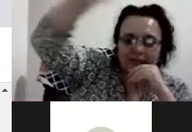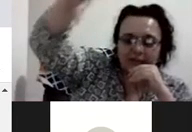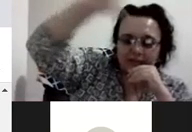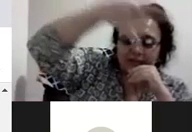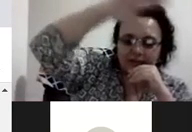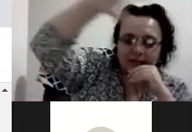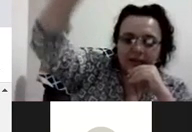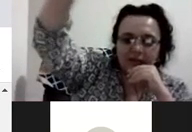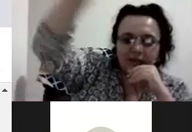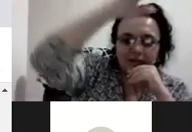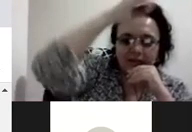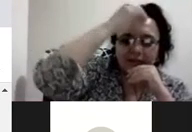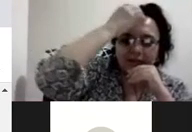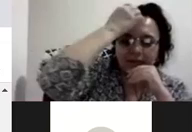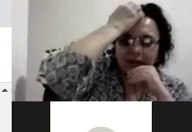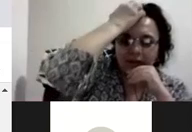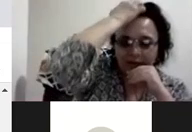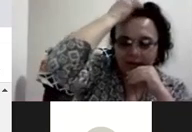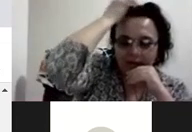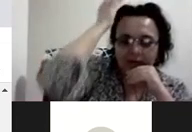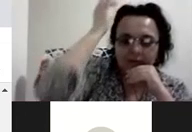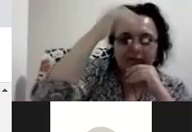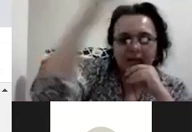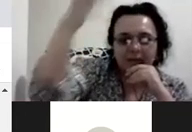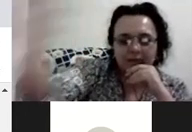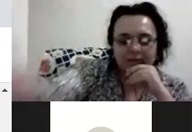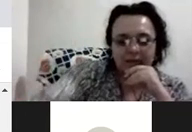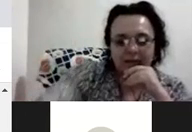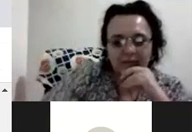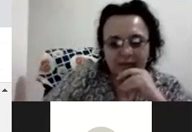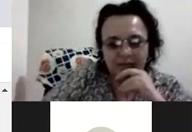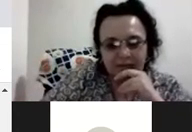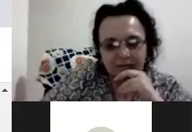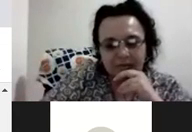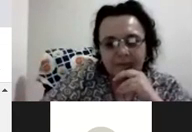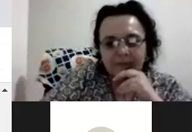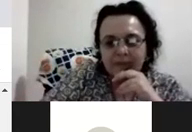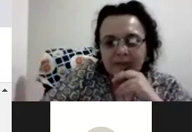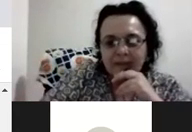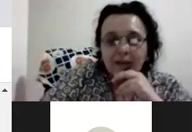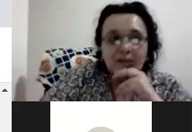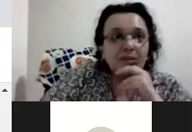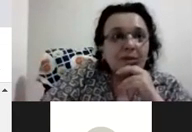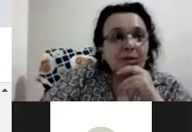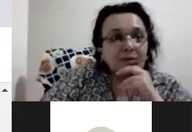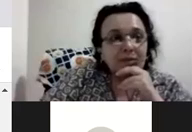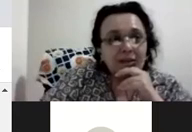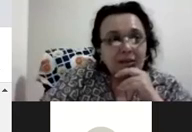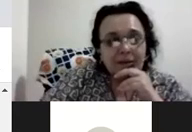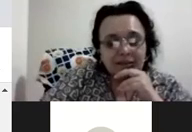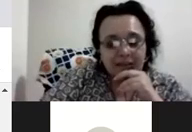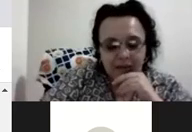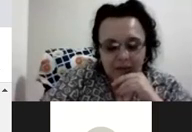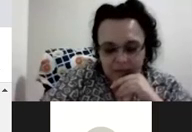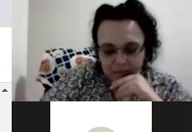pueblos, de sus abuelos y todo eso, porque los abuelos le cuentan a uno ciertos. Yo me acuerdo que una